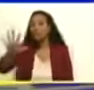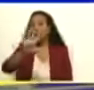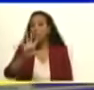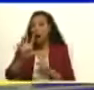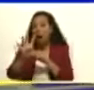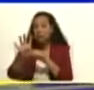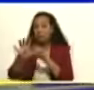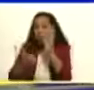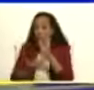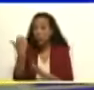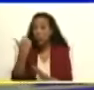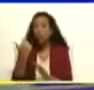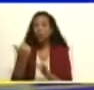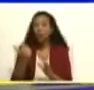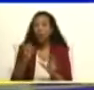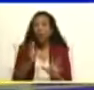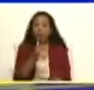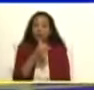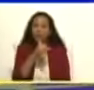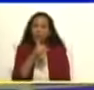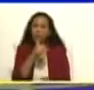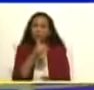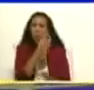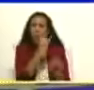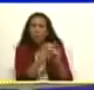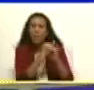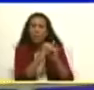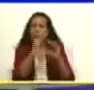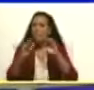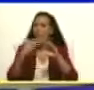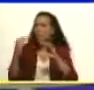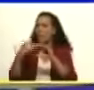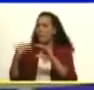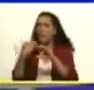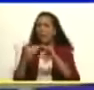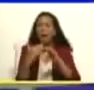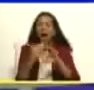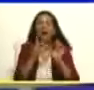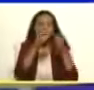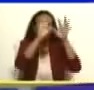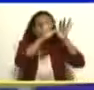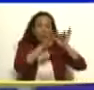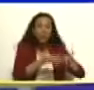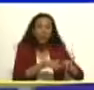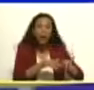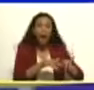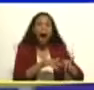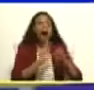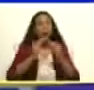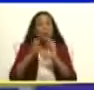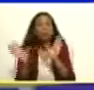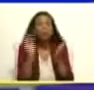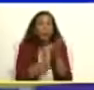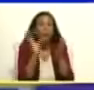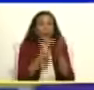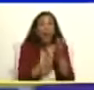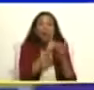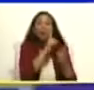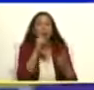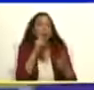ella, aparte de recibir las noticias de lo que está pasando en el comando de campaña, pueden registrar sus distintas comunidades, sus